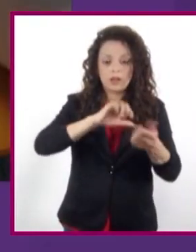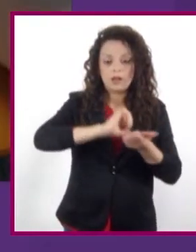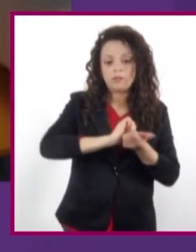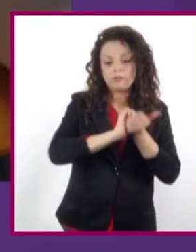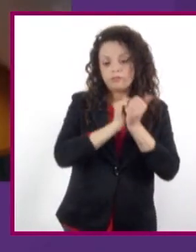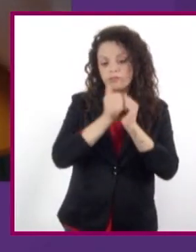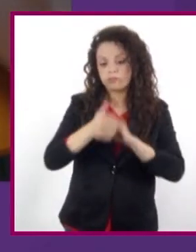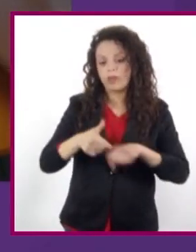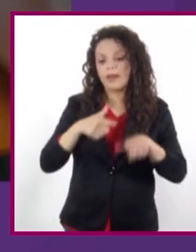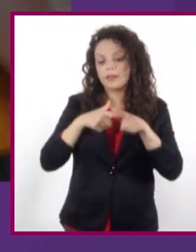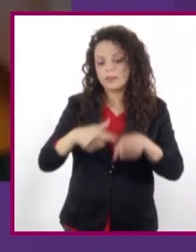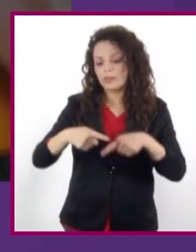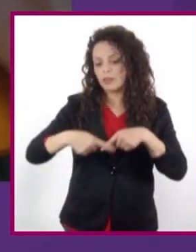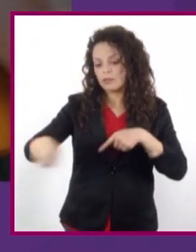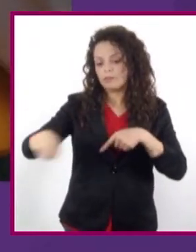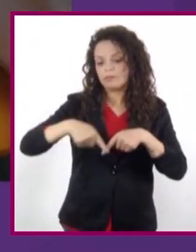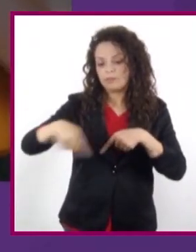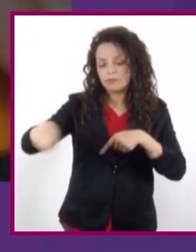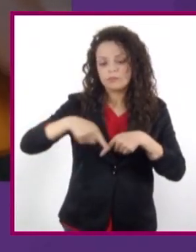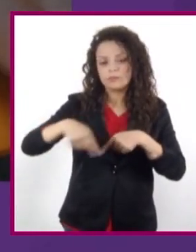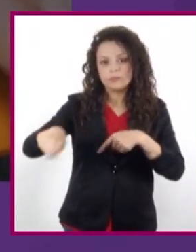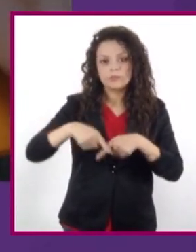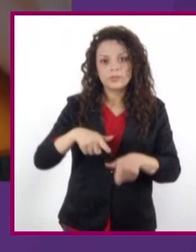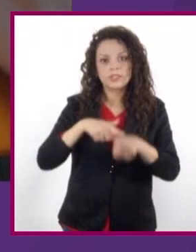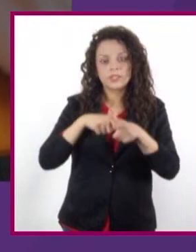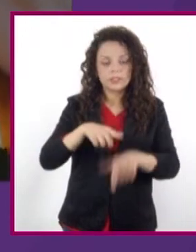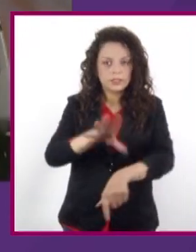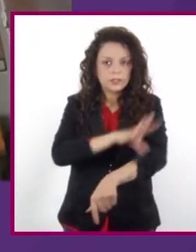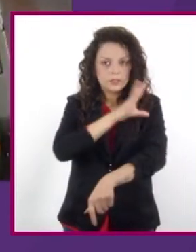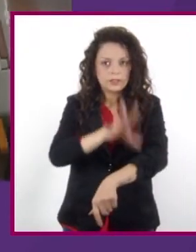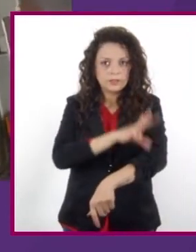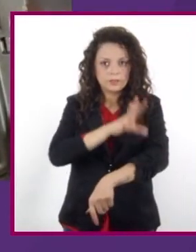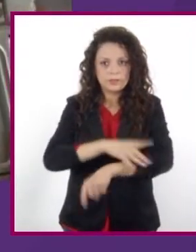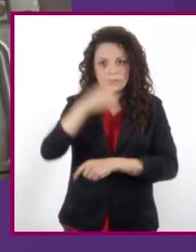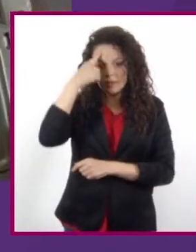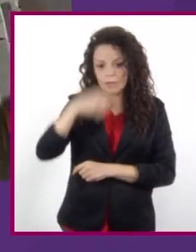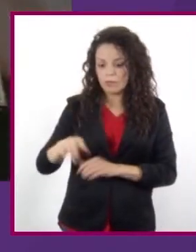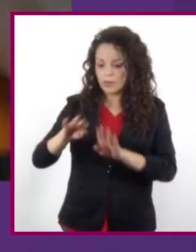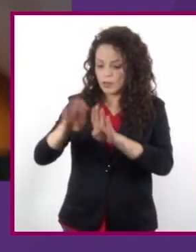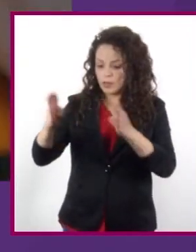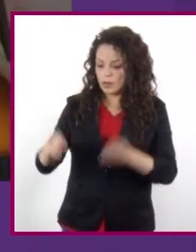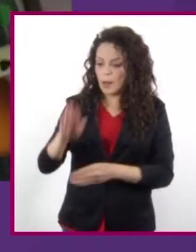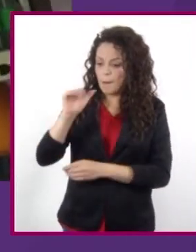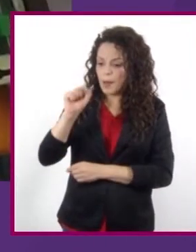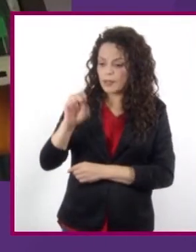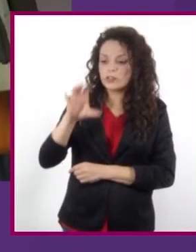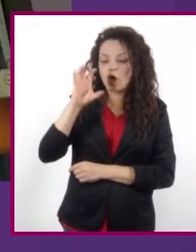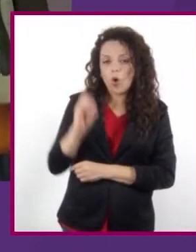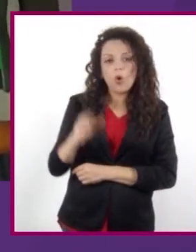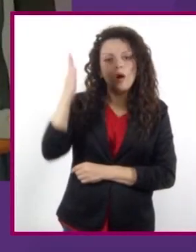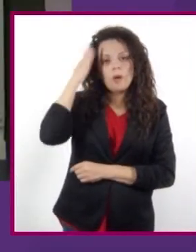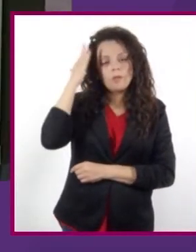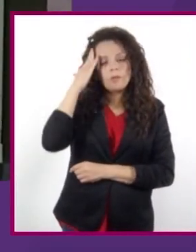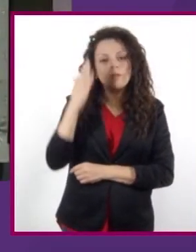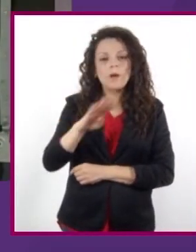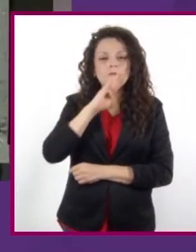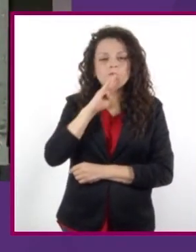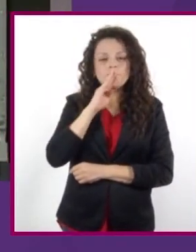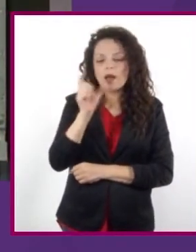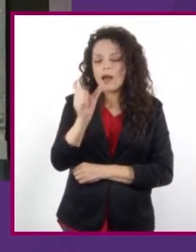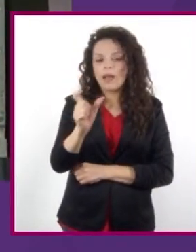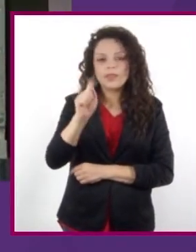corriente continua, suministrando la energía necesaria a la placa base o a la tarjeta madre.